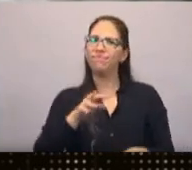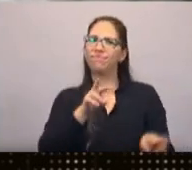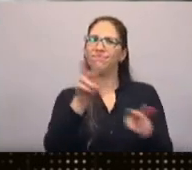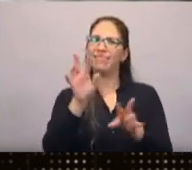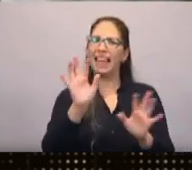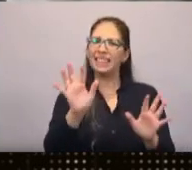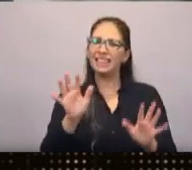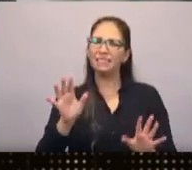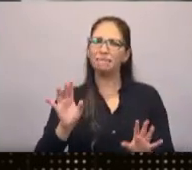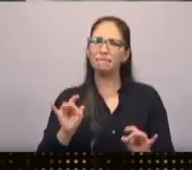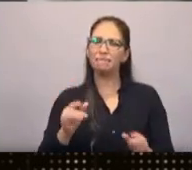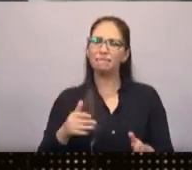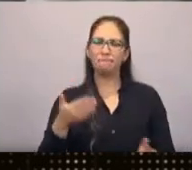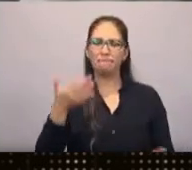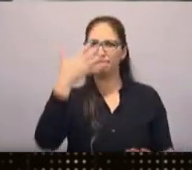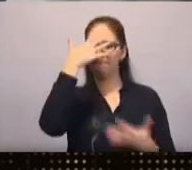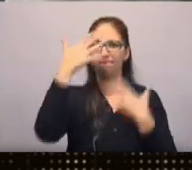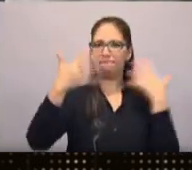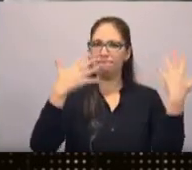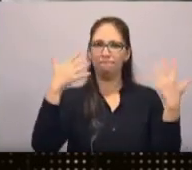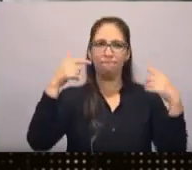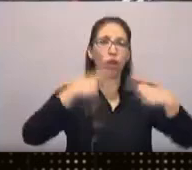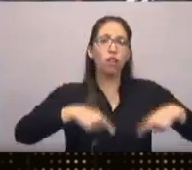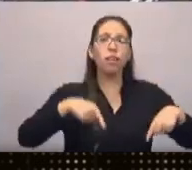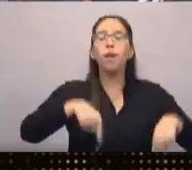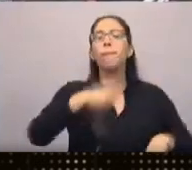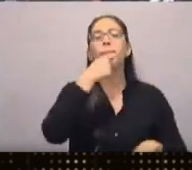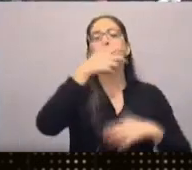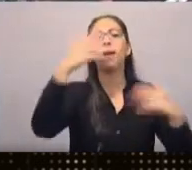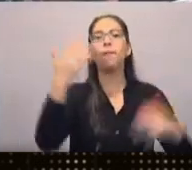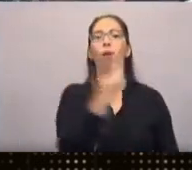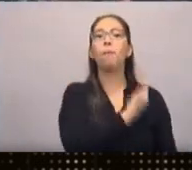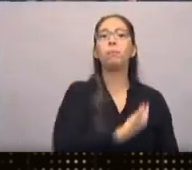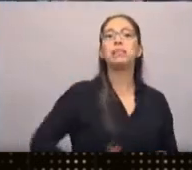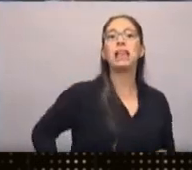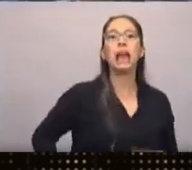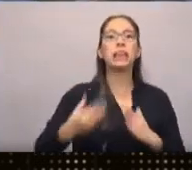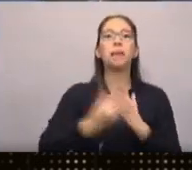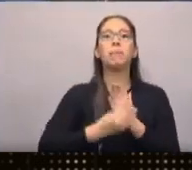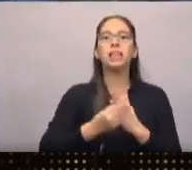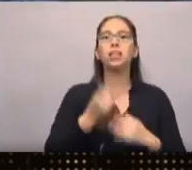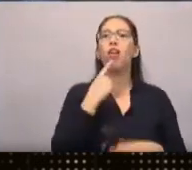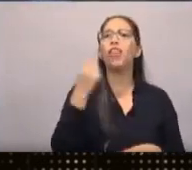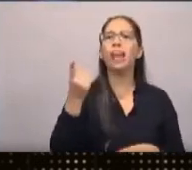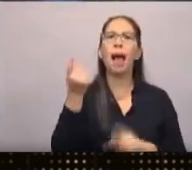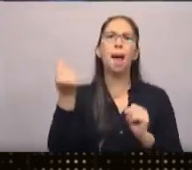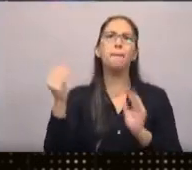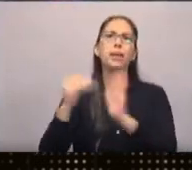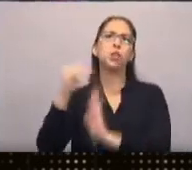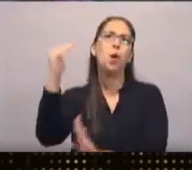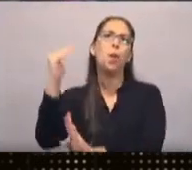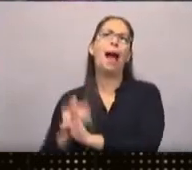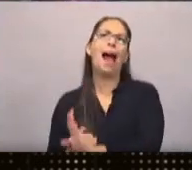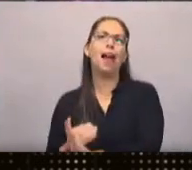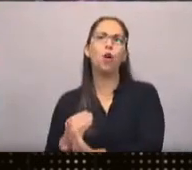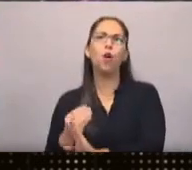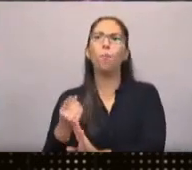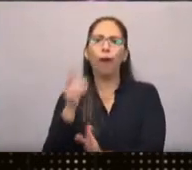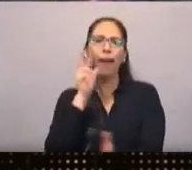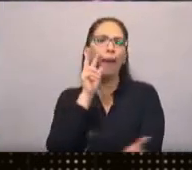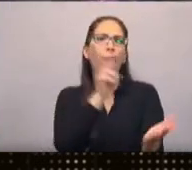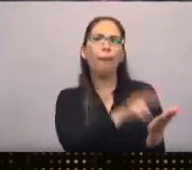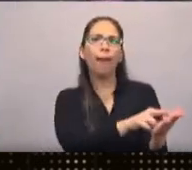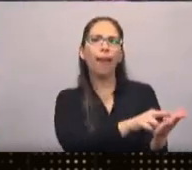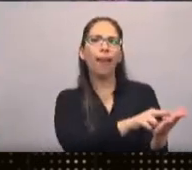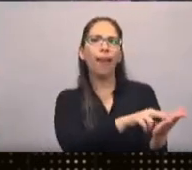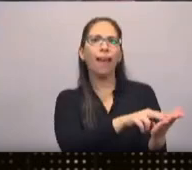difíciles de comprender que están pasando en la actualidad que un presidente un ministro diga que bajaron los precios porque lee una cuenta